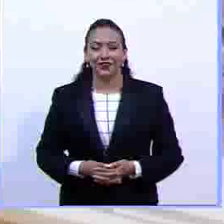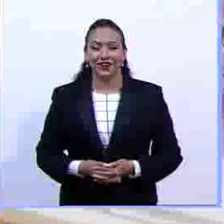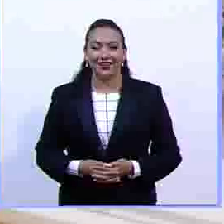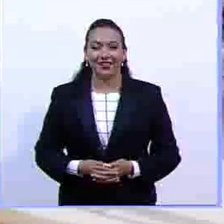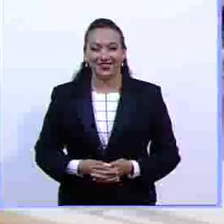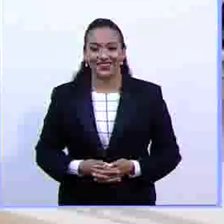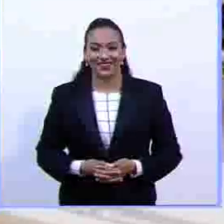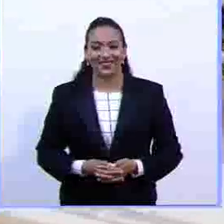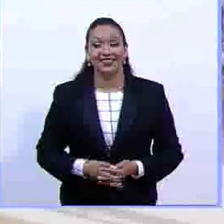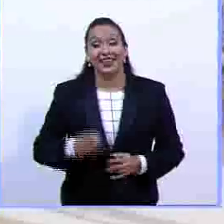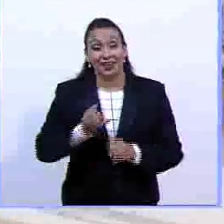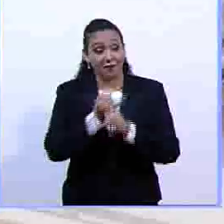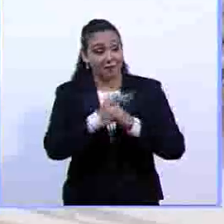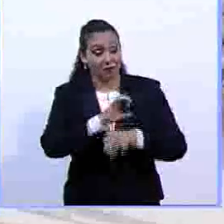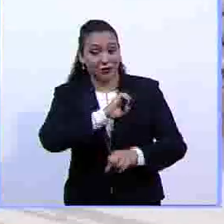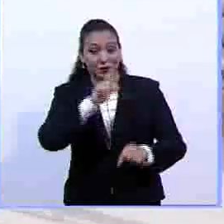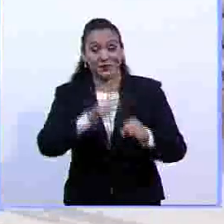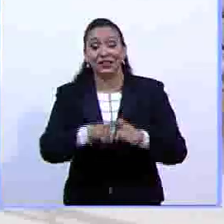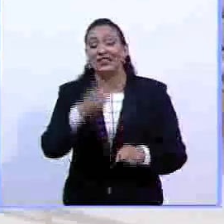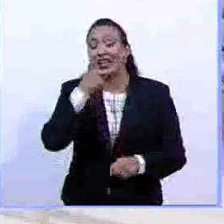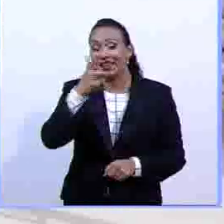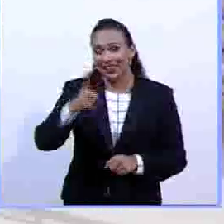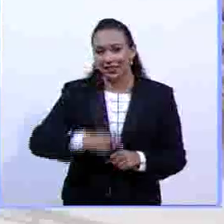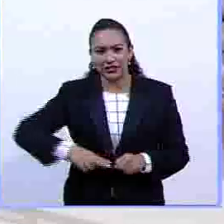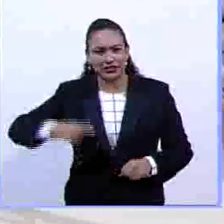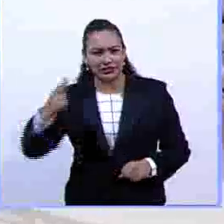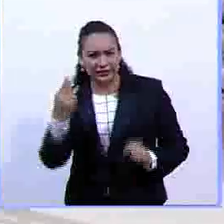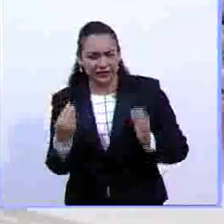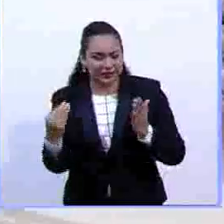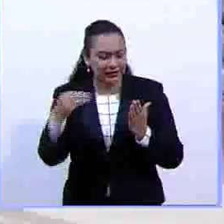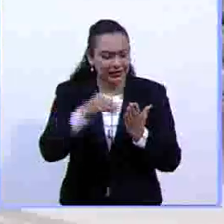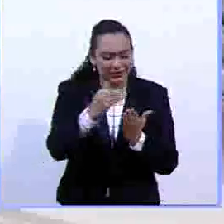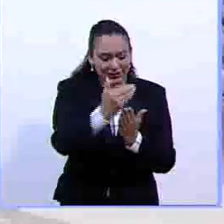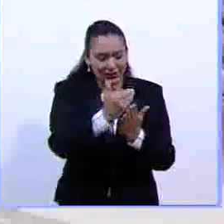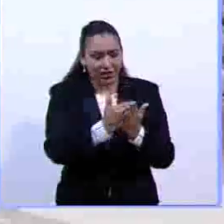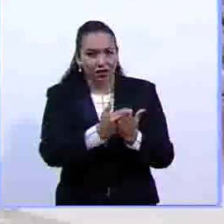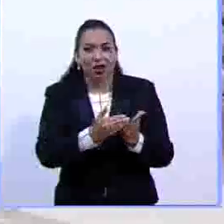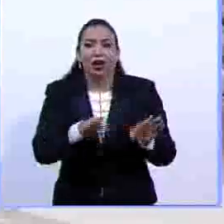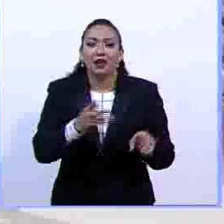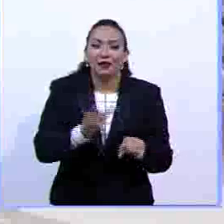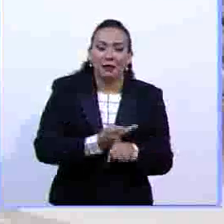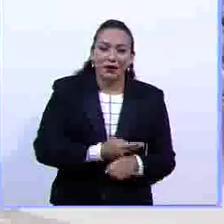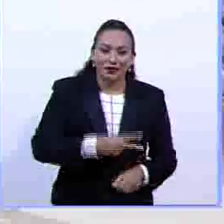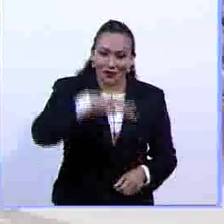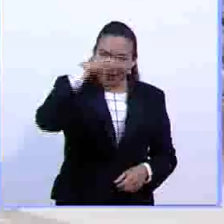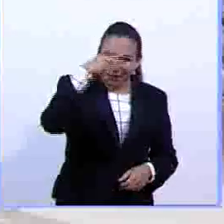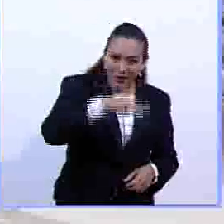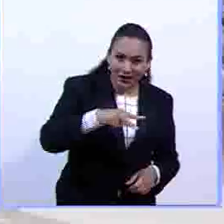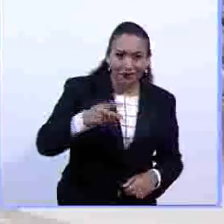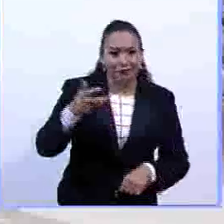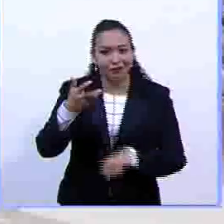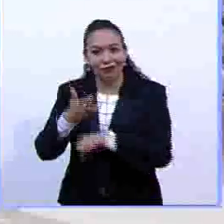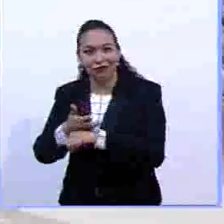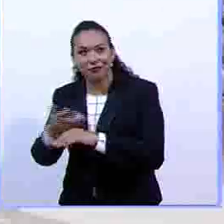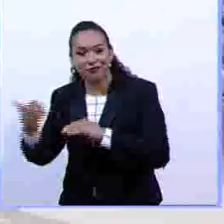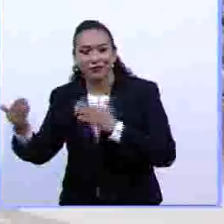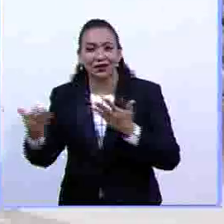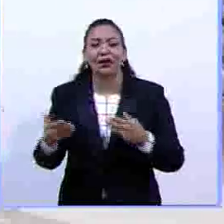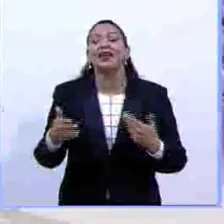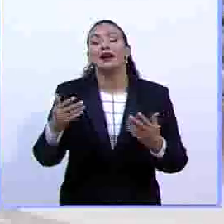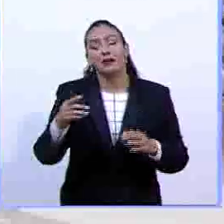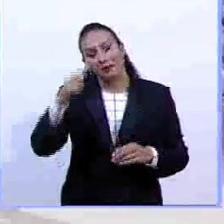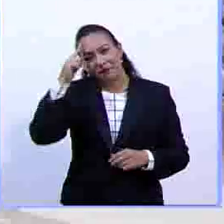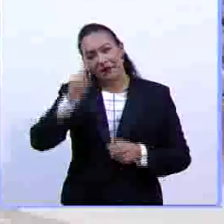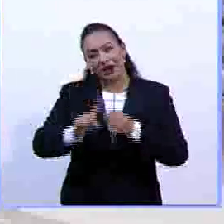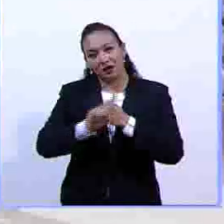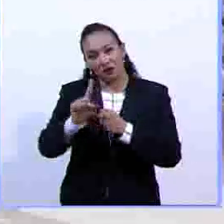En otra información, especialistas hablaron de la necesidad de replantear la relación entre México y Estados Unidos, pues con el fin de enfrentar de manera